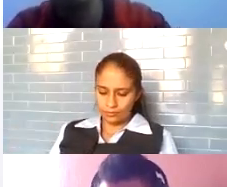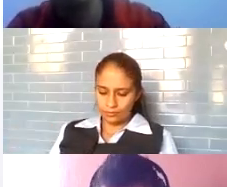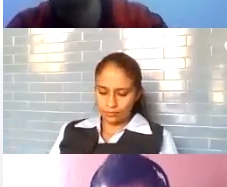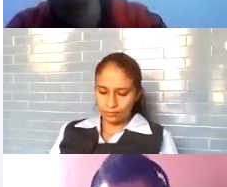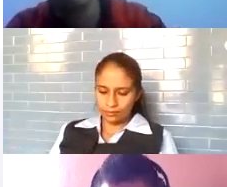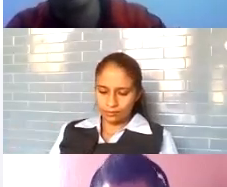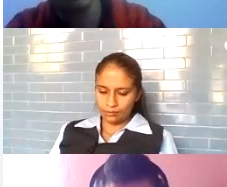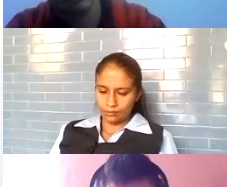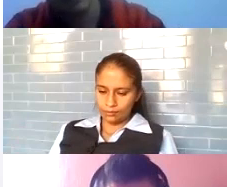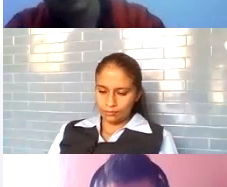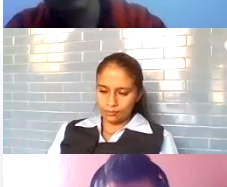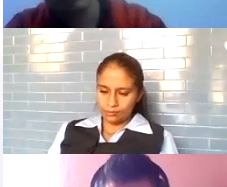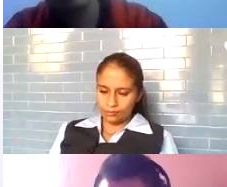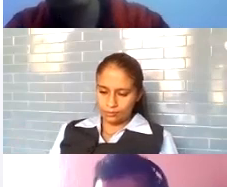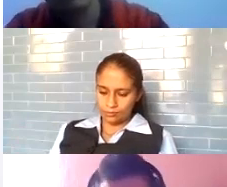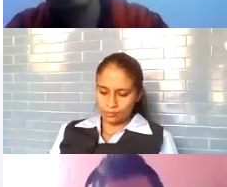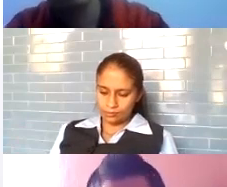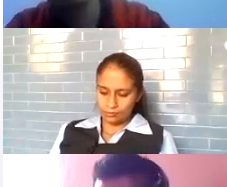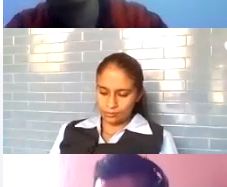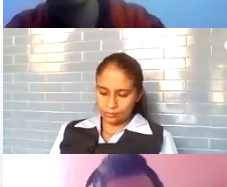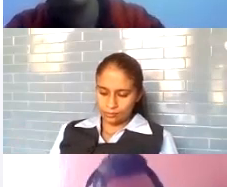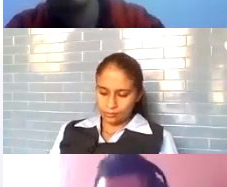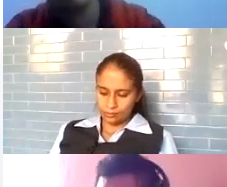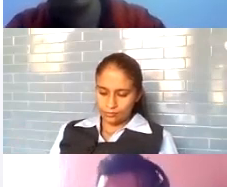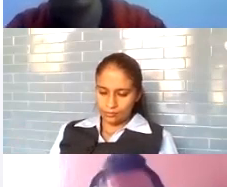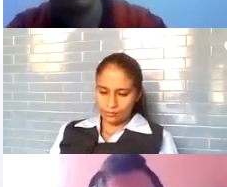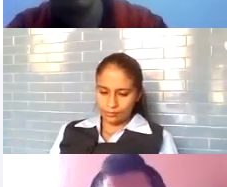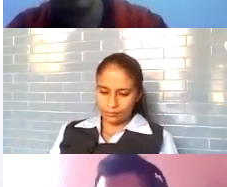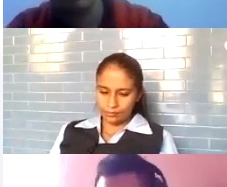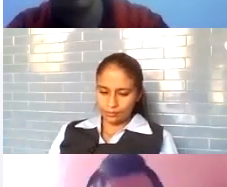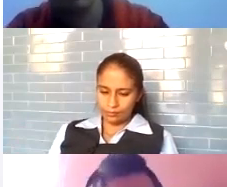solo fuéramos 2 personas, no podremos aplicar este método de traslado.